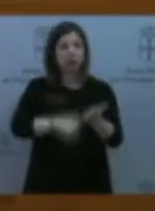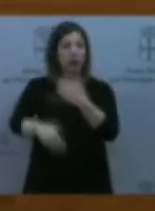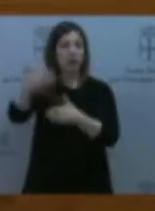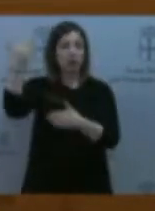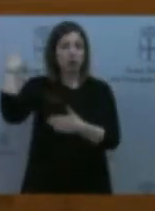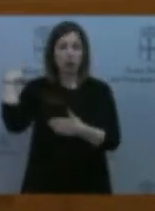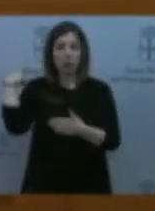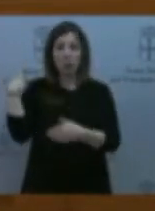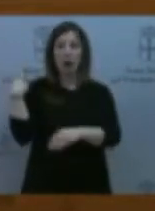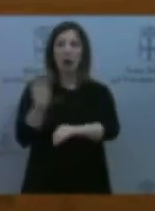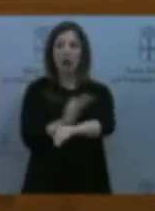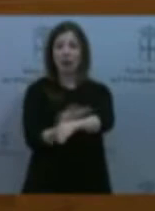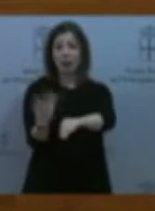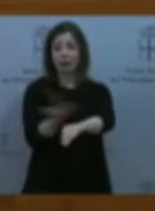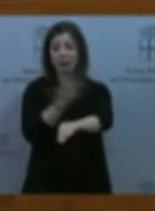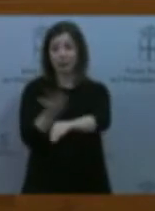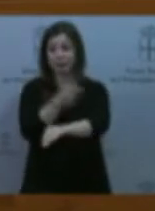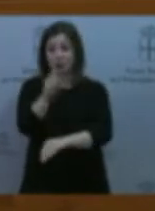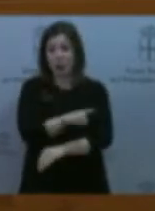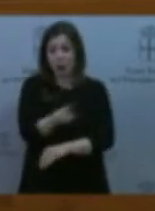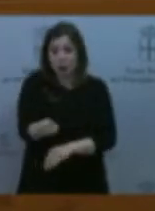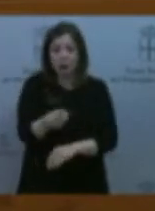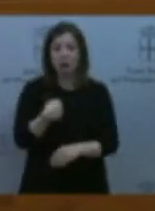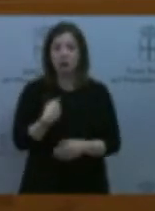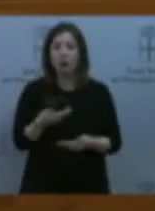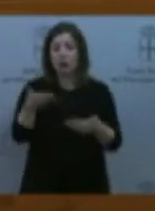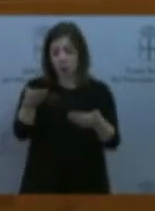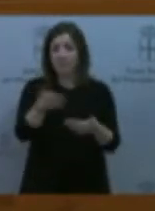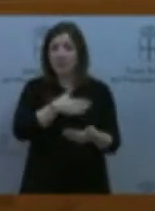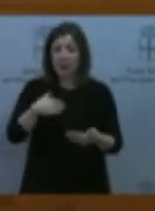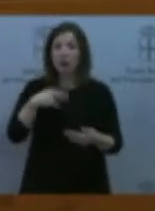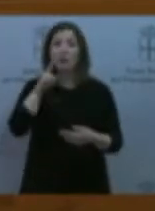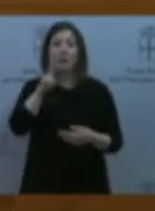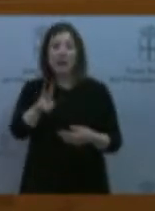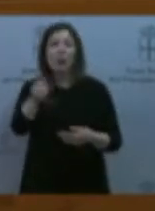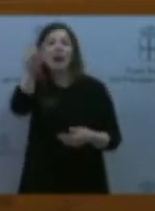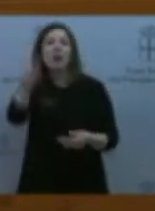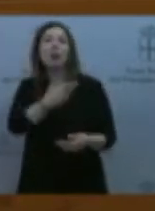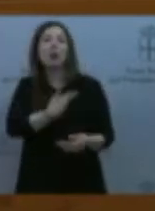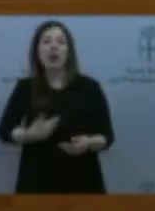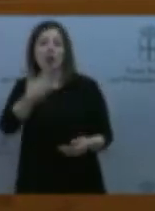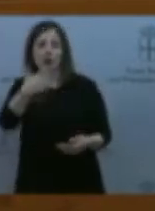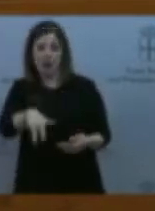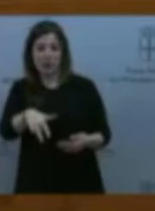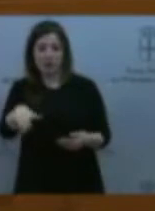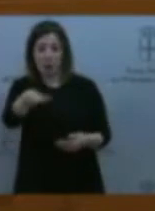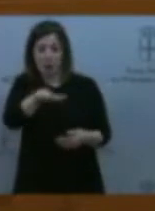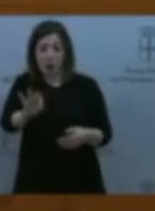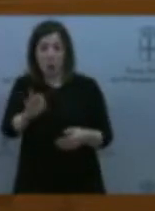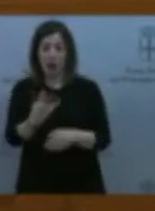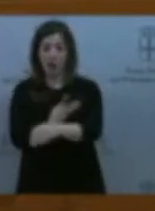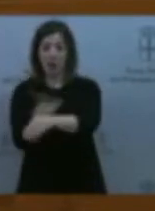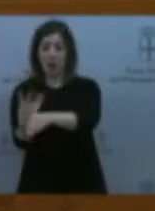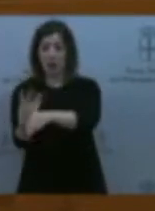les invito a que miren quién es el propietario del lugar sin desbrozar. Que lo miren. Porque cada vez que se